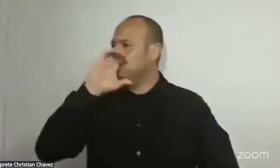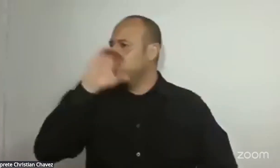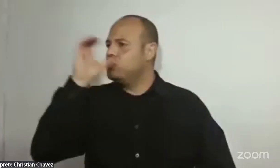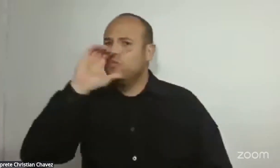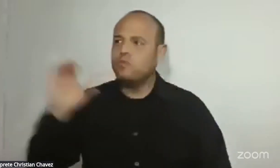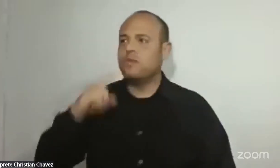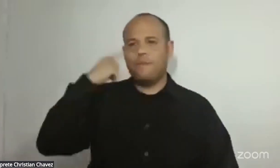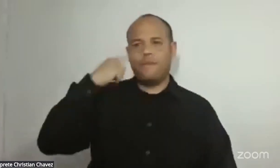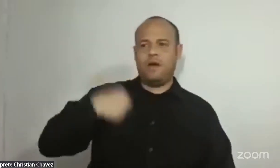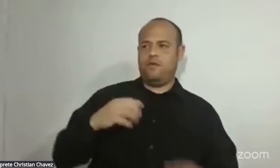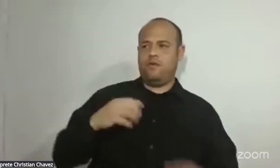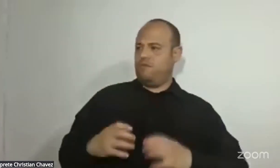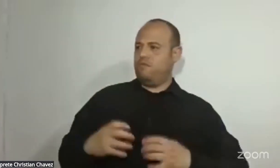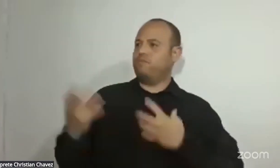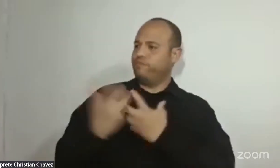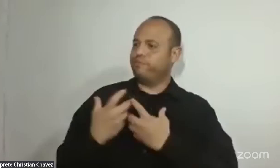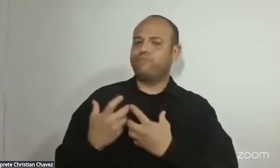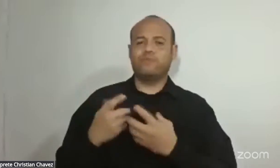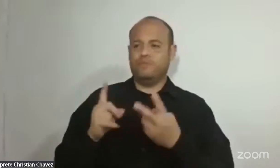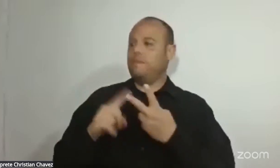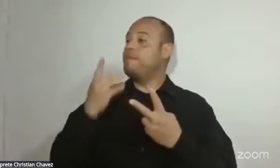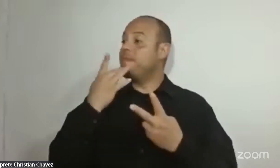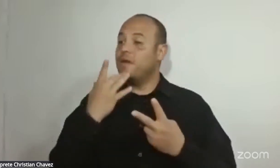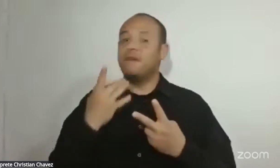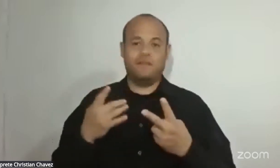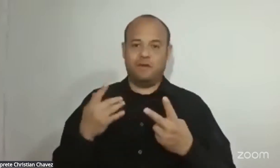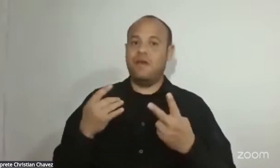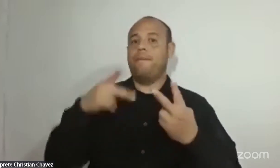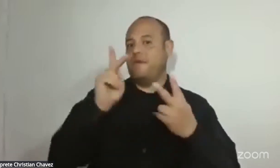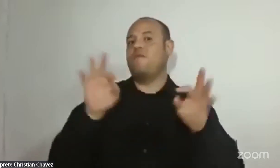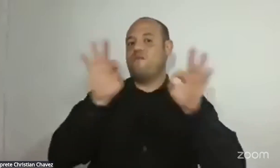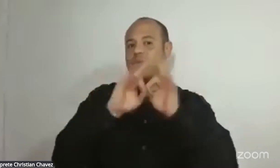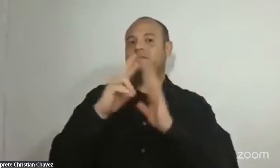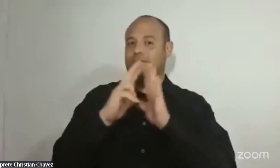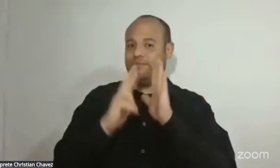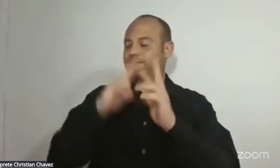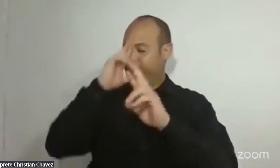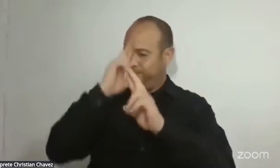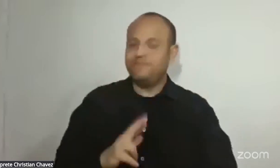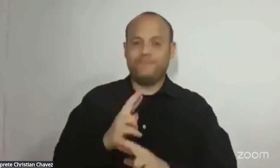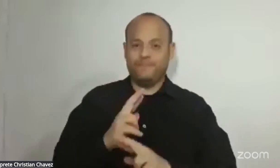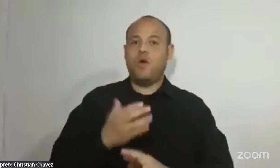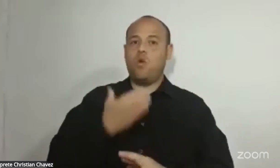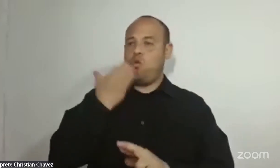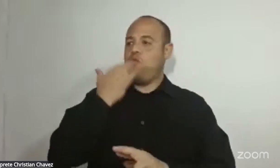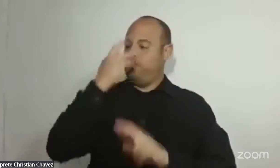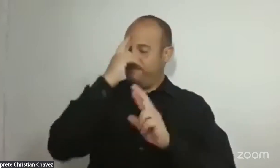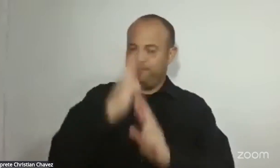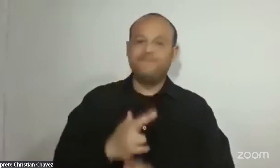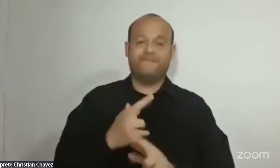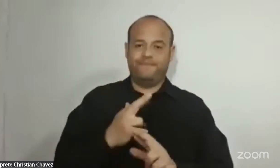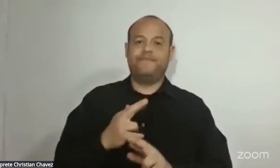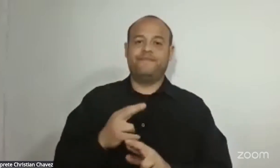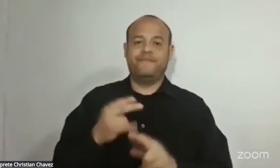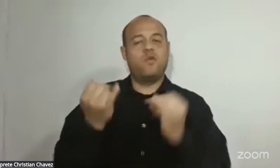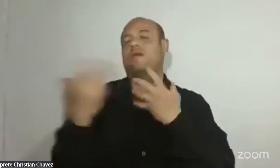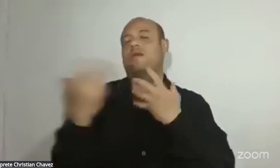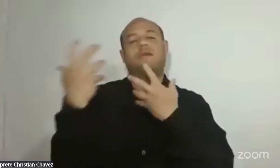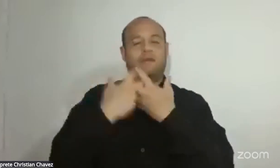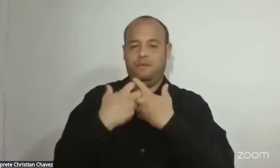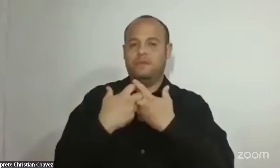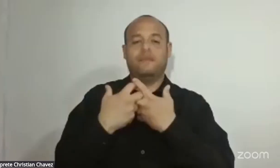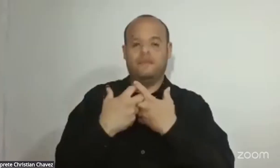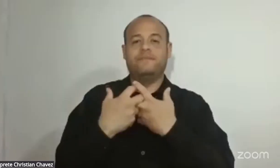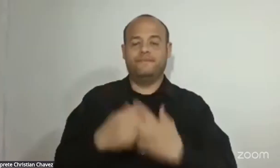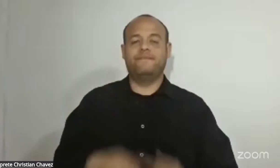también de respetar los usos y costumbres y adaptarnos. que también por la alimentación sostenible y